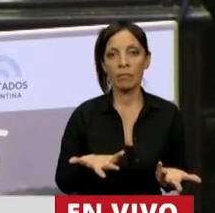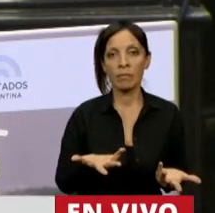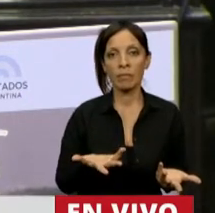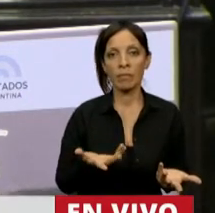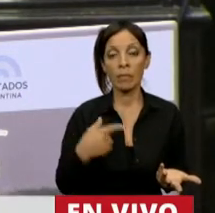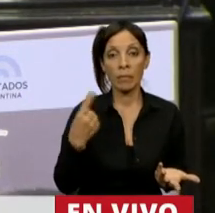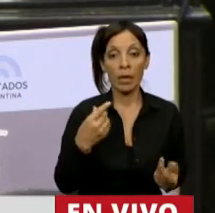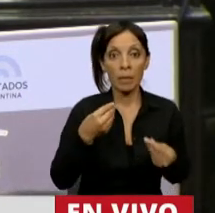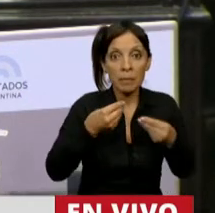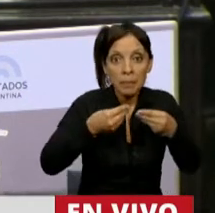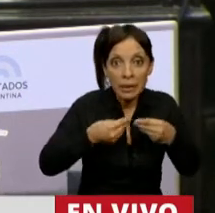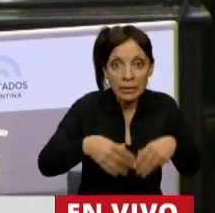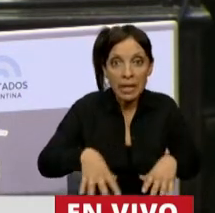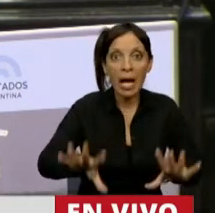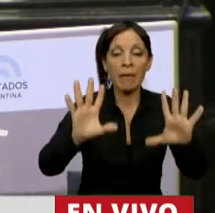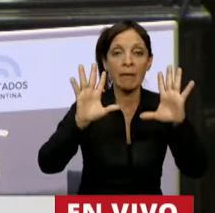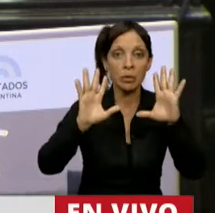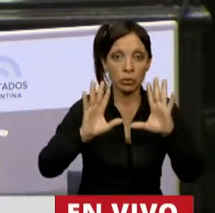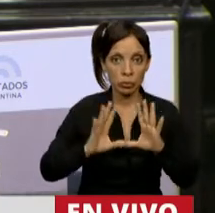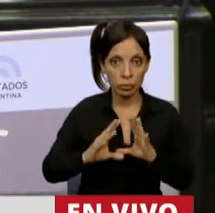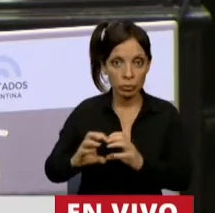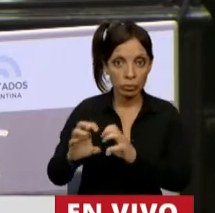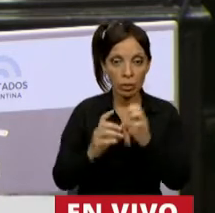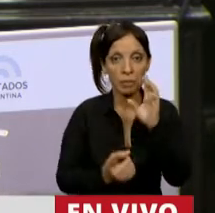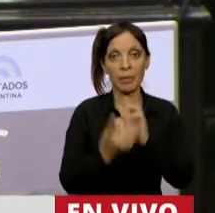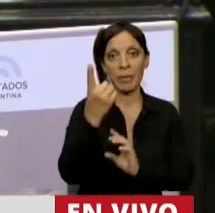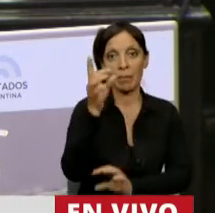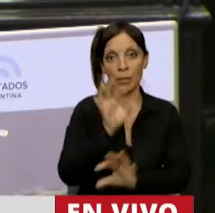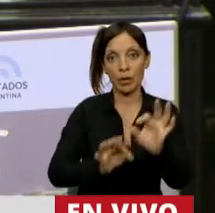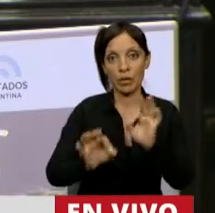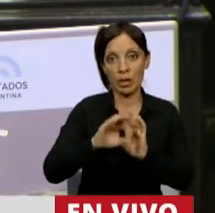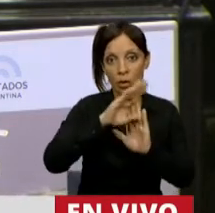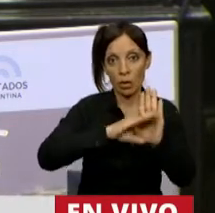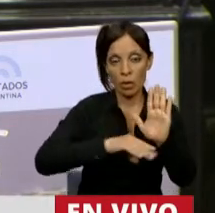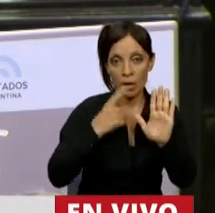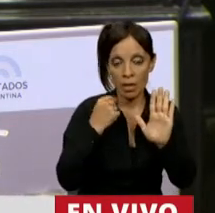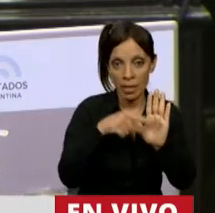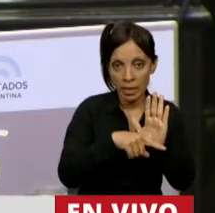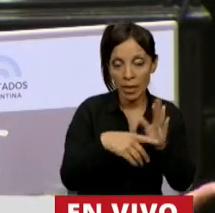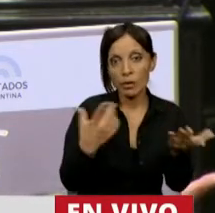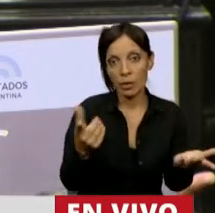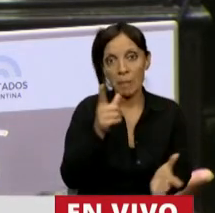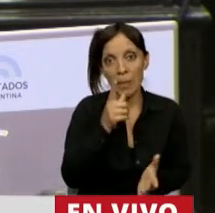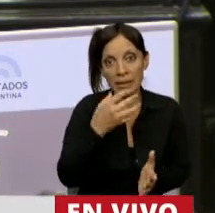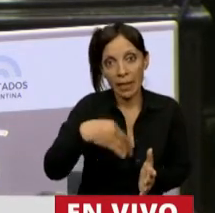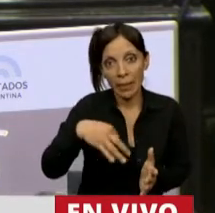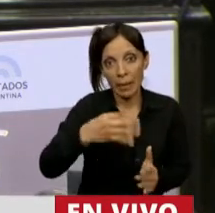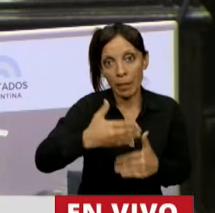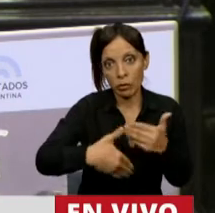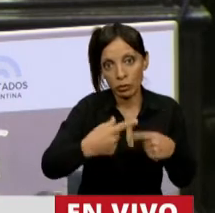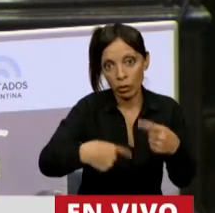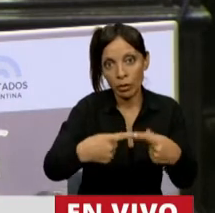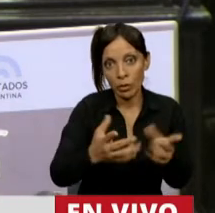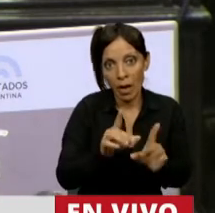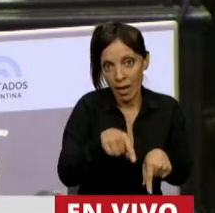estábamos entrando en el tratamiento del primer tema de nuestra orden del día, así que me parece que lo que tenemos que hacer es eso, más